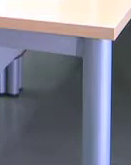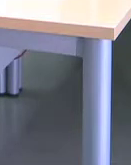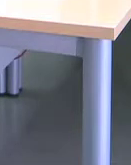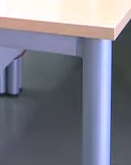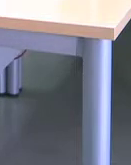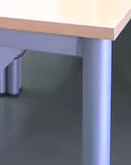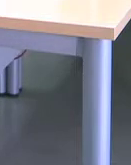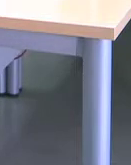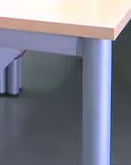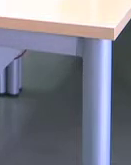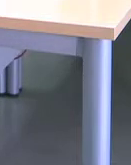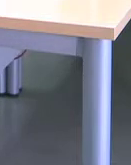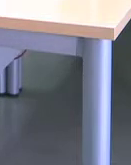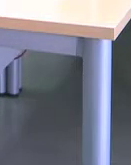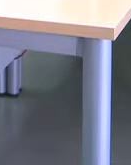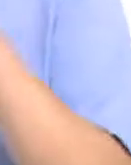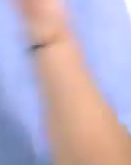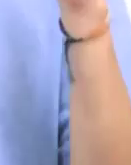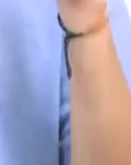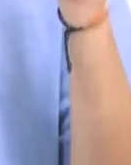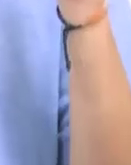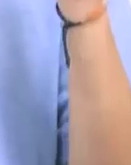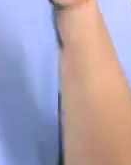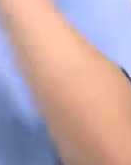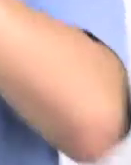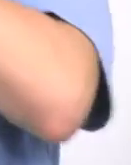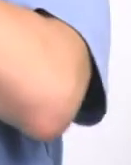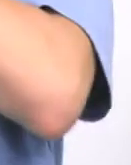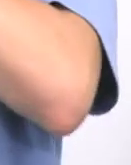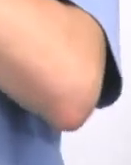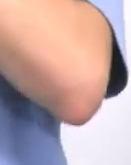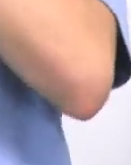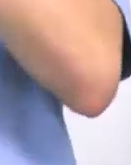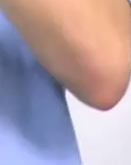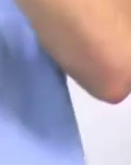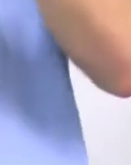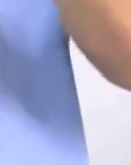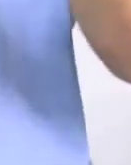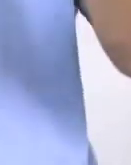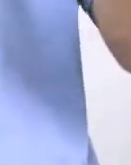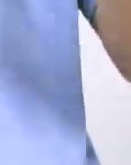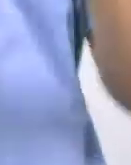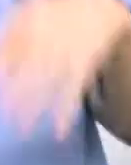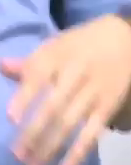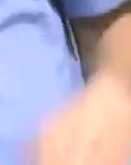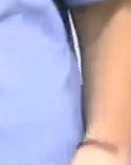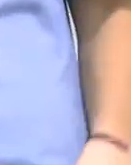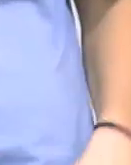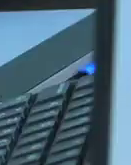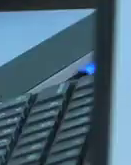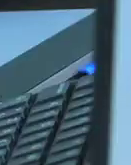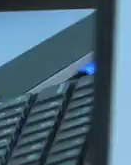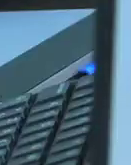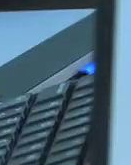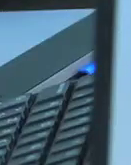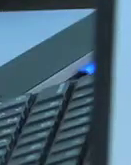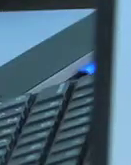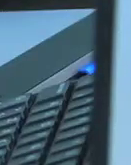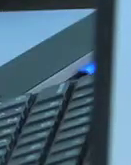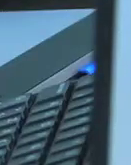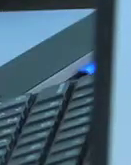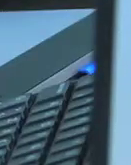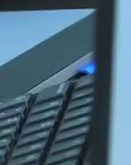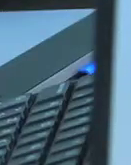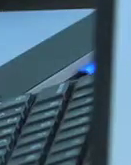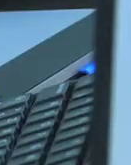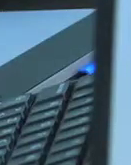cómo es que se trabaja en la industria grande. Me parece buenísimo que existan energías hacia hacer crecer